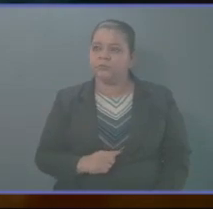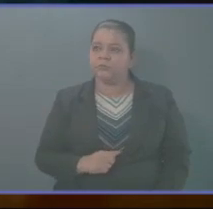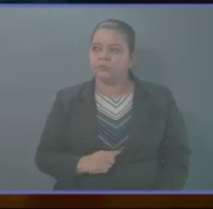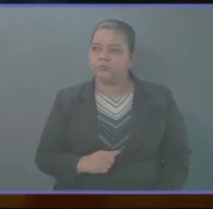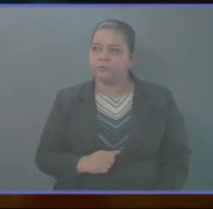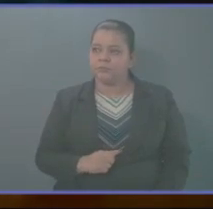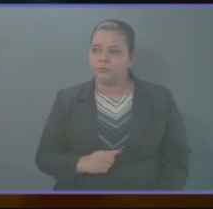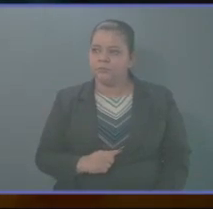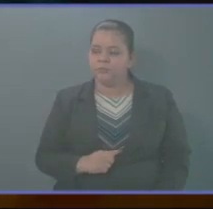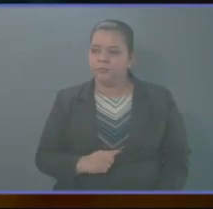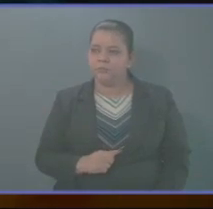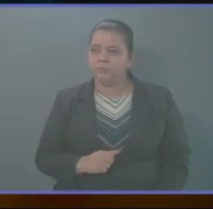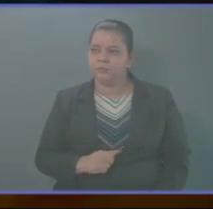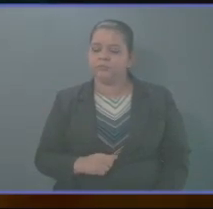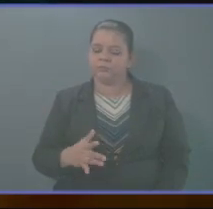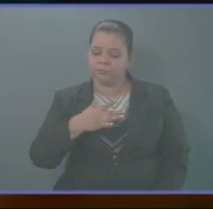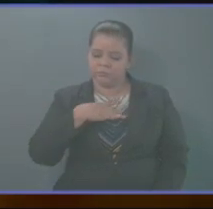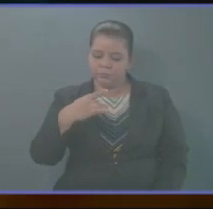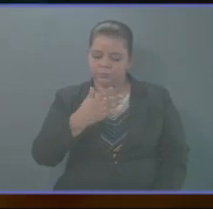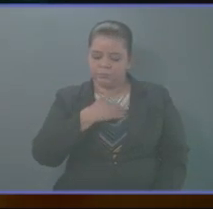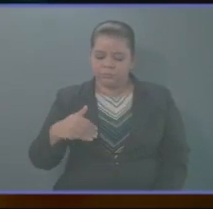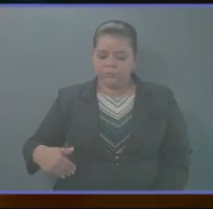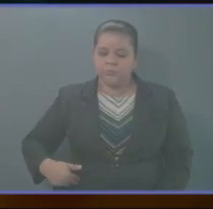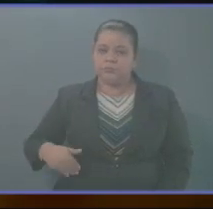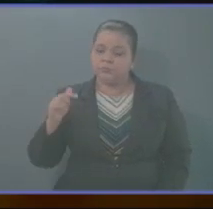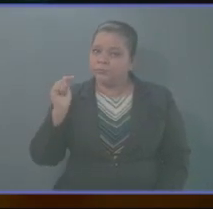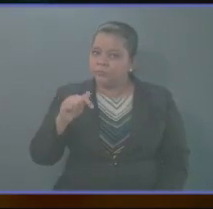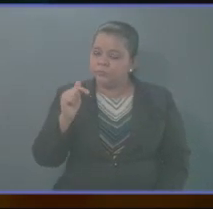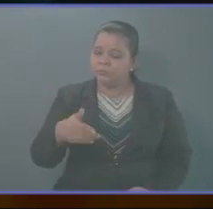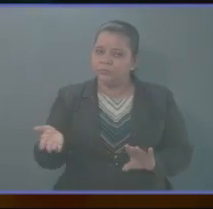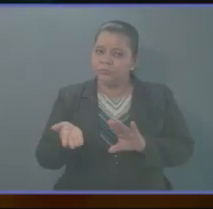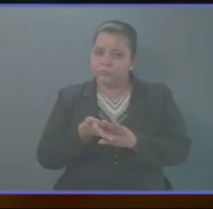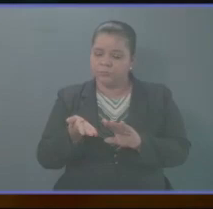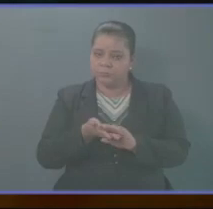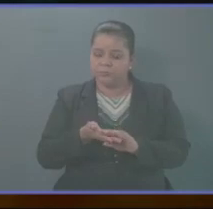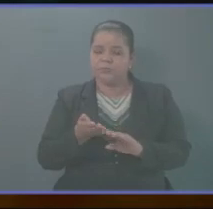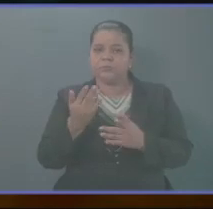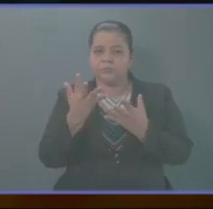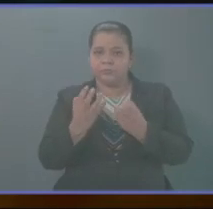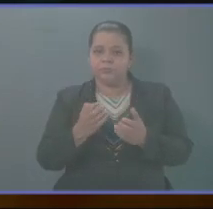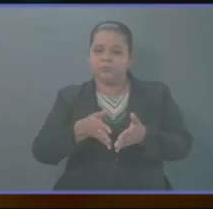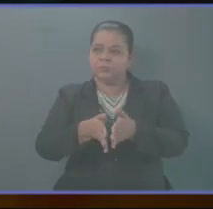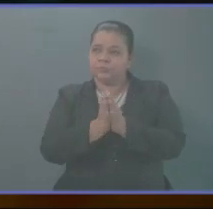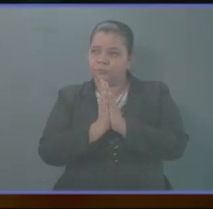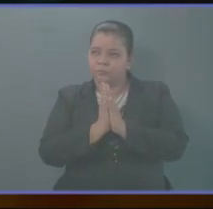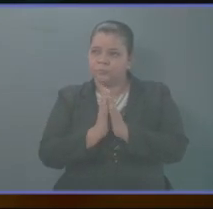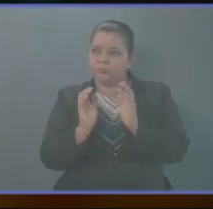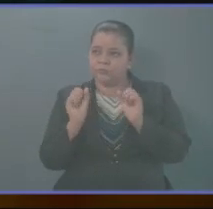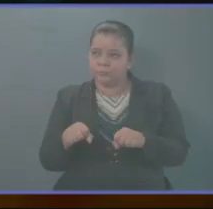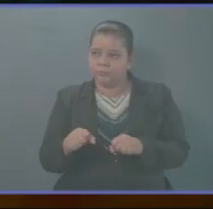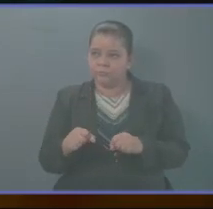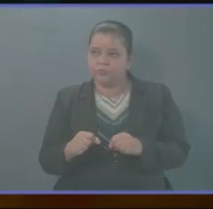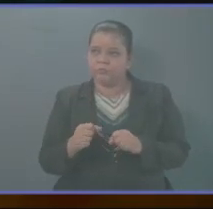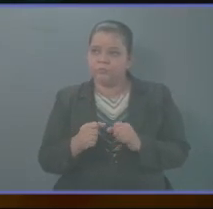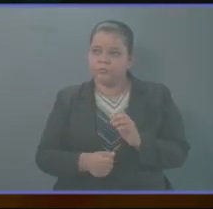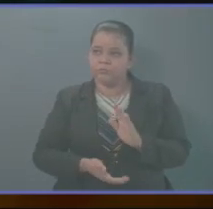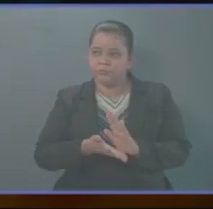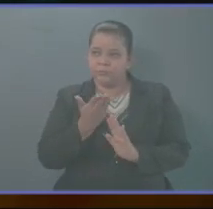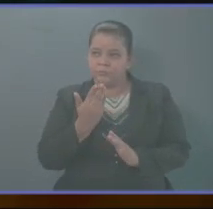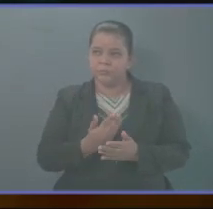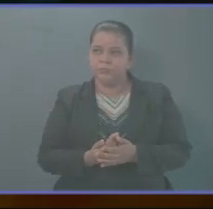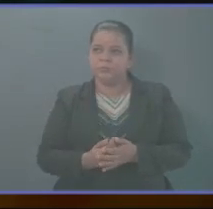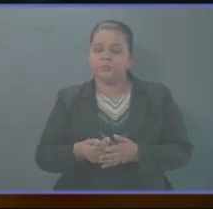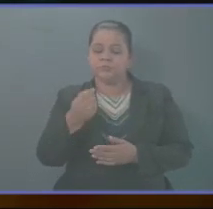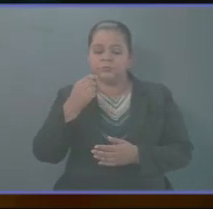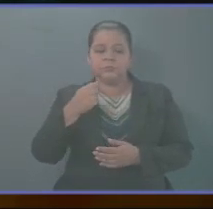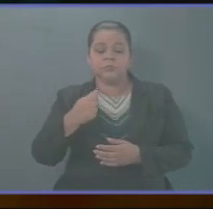Con gusto, presidenta. En este expediente está solicitando que se haga un recomendable al ministro de Trabajo en